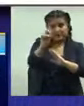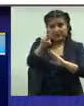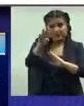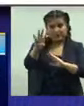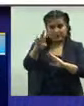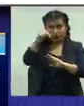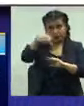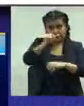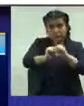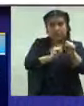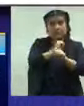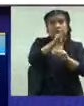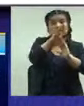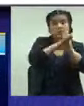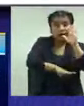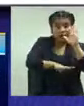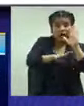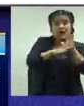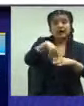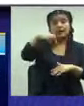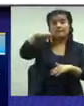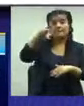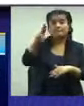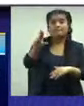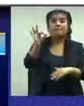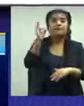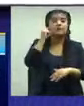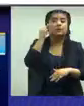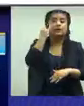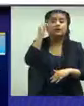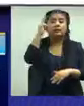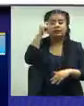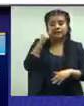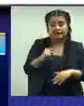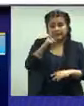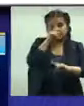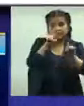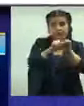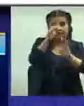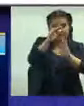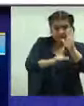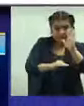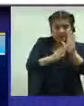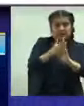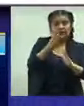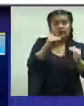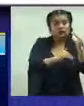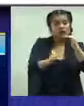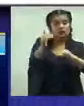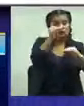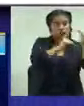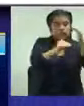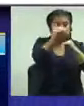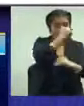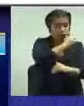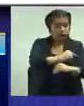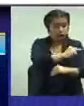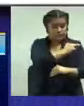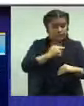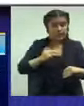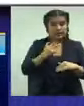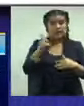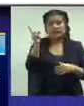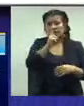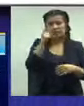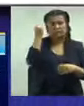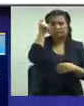Se reduce el PRORIS y se reduce construcción de hospitales. también por decreto, que no tiene ninguna lógica,